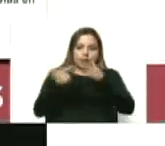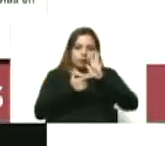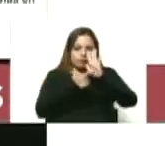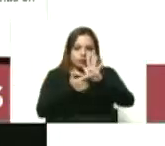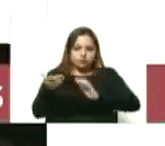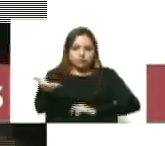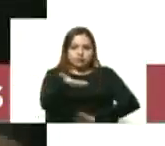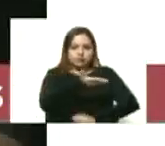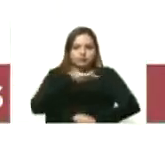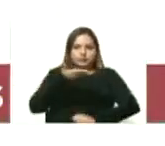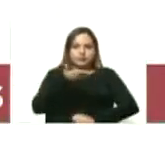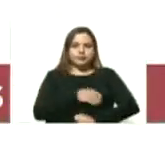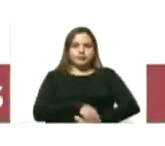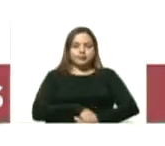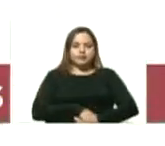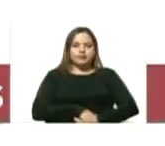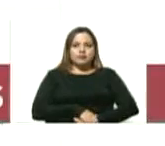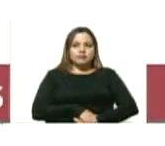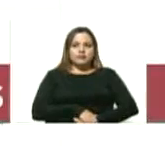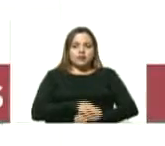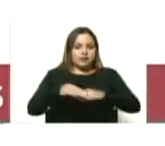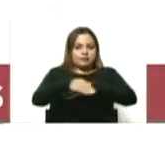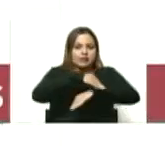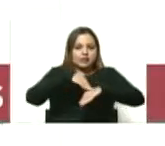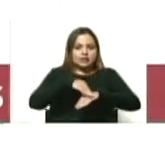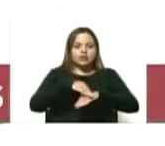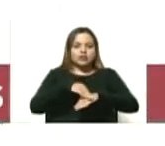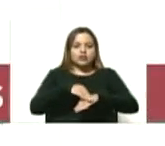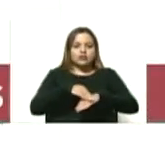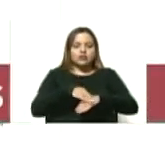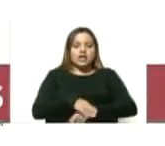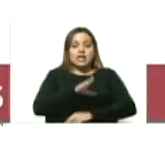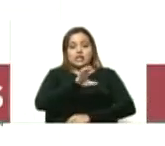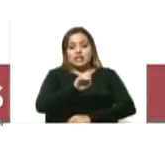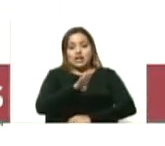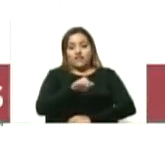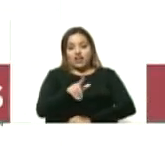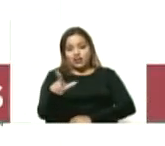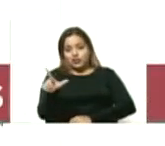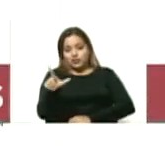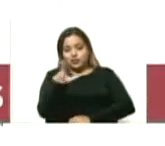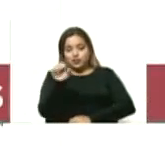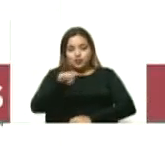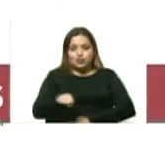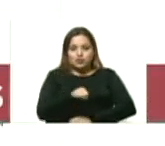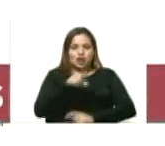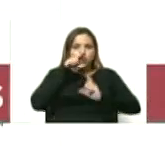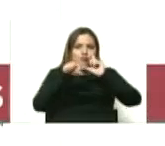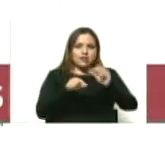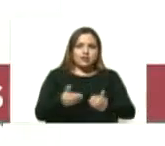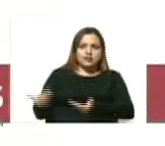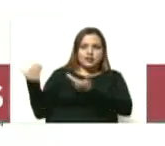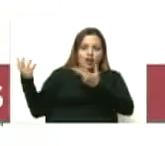ustedes en la cuenta del ministro Remigio Ceballos, este tuit, además, que acompaña un video donde